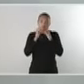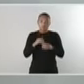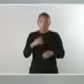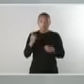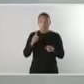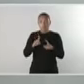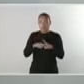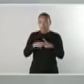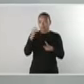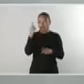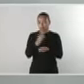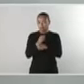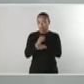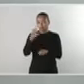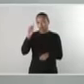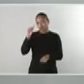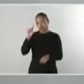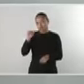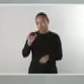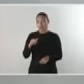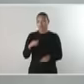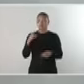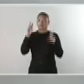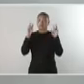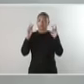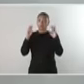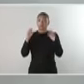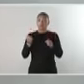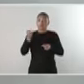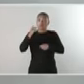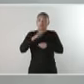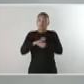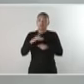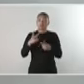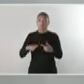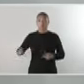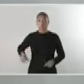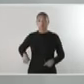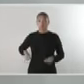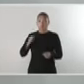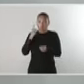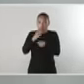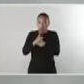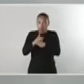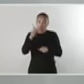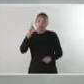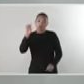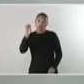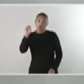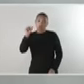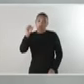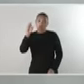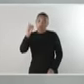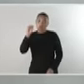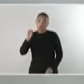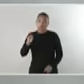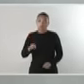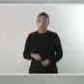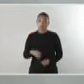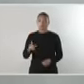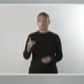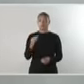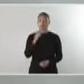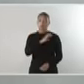tercera ronda del tema gestión gubernamental oportunidades y desafíos con el candidato del partido Acción Nacional Francisco Javier García